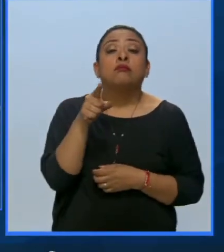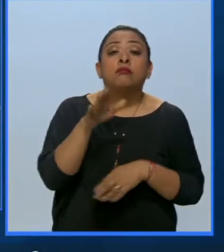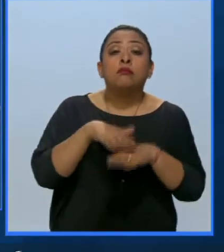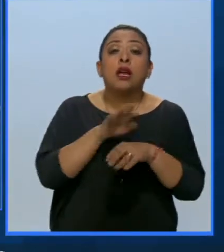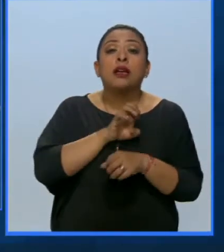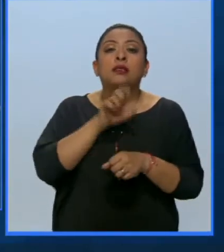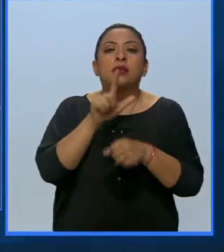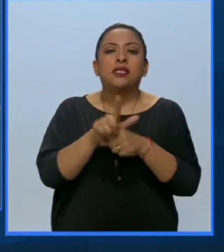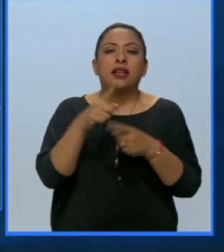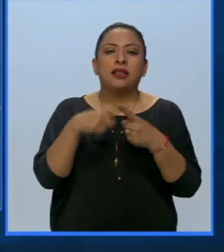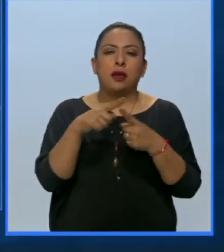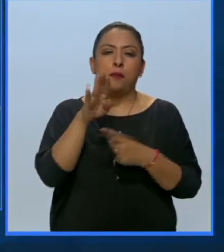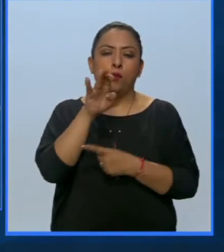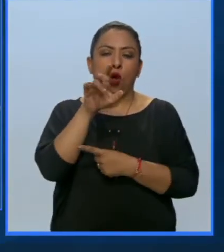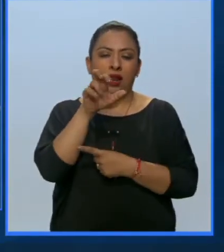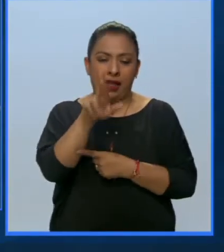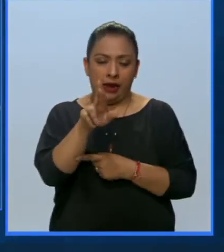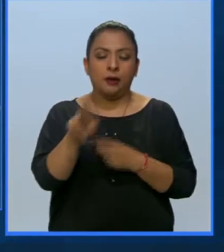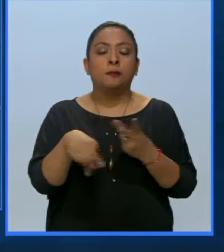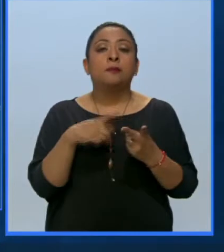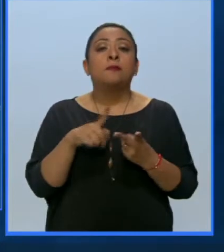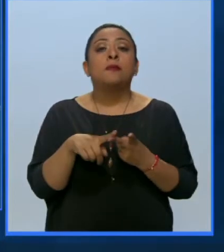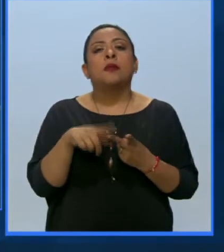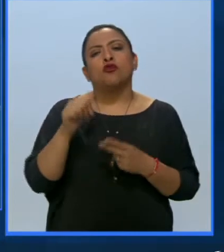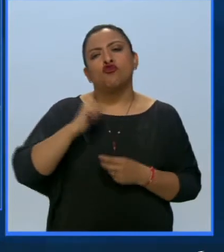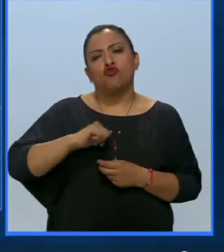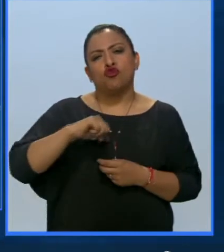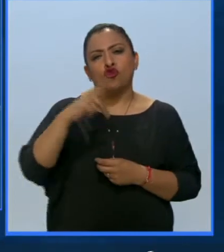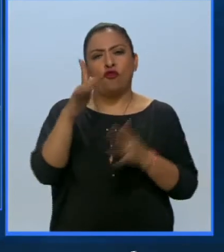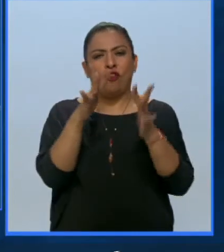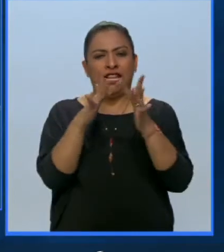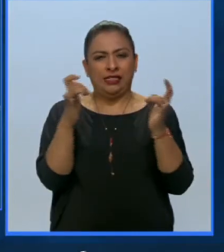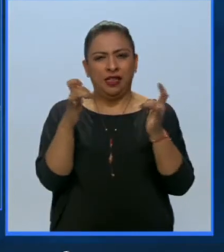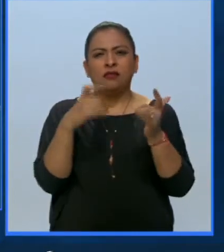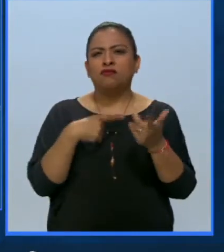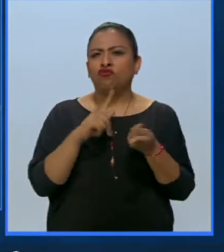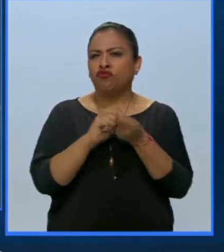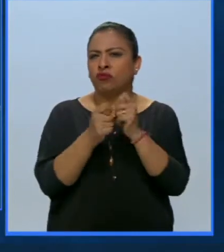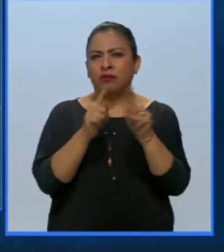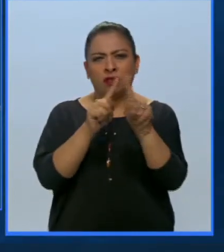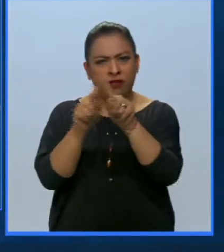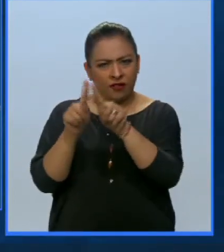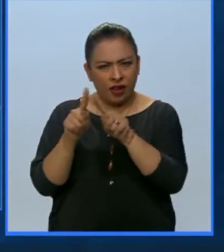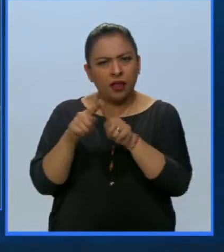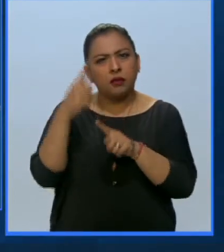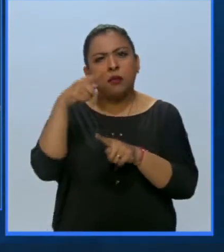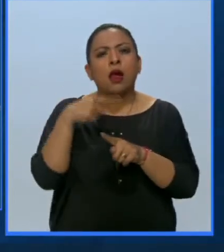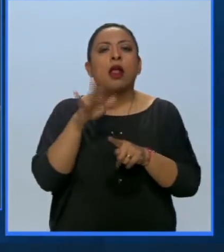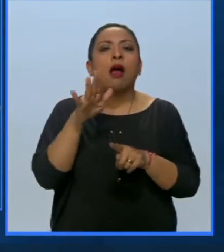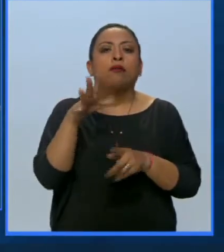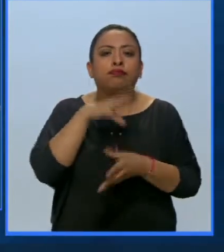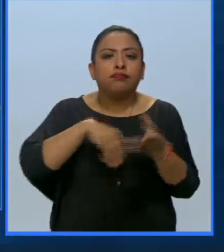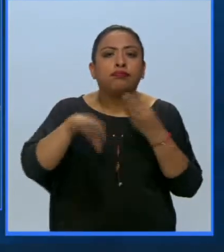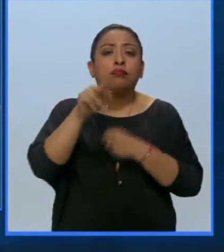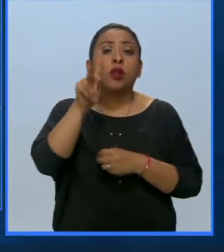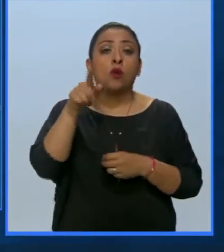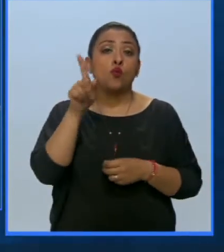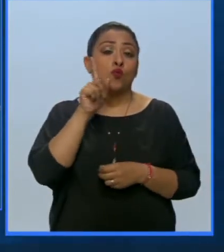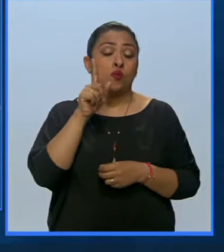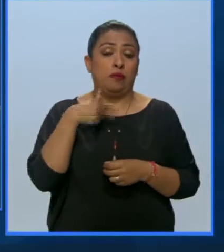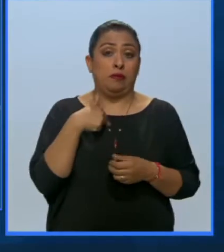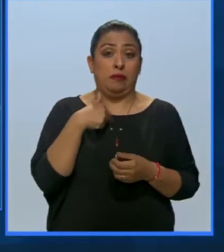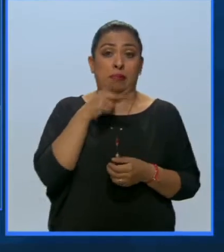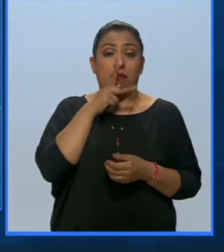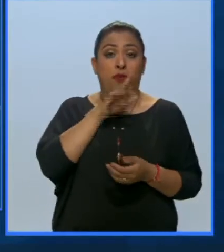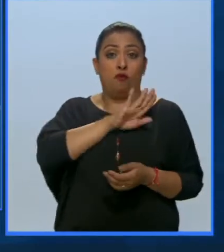especialmente de Baudelaire y de clásicos franceses, aunque tradujo muchas cosas para darnos de comer porque se quedó viuda muy joven, entonces